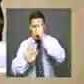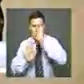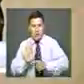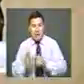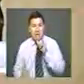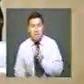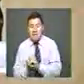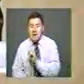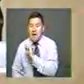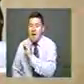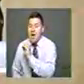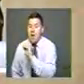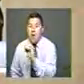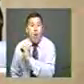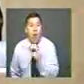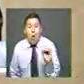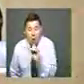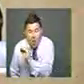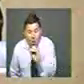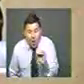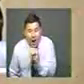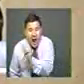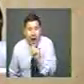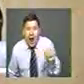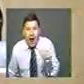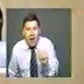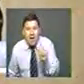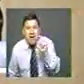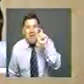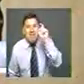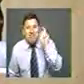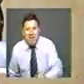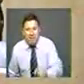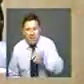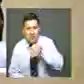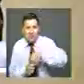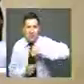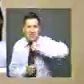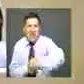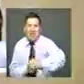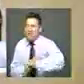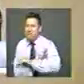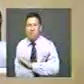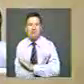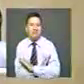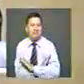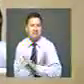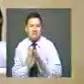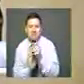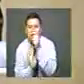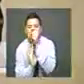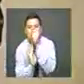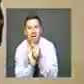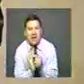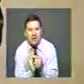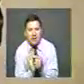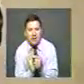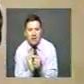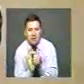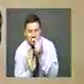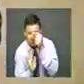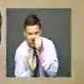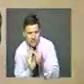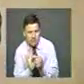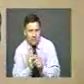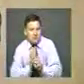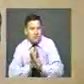sexo tienen que tener derechos maritales,